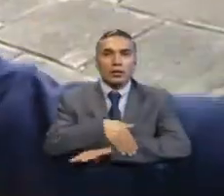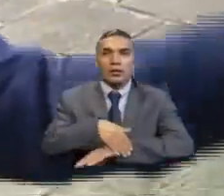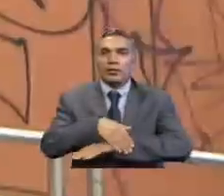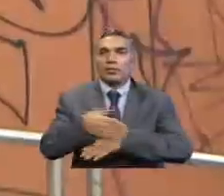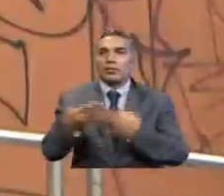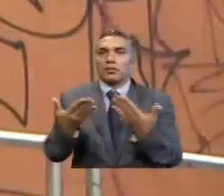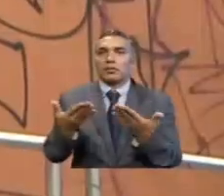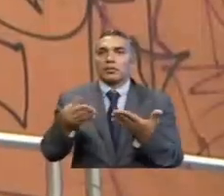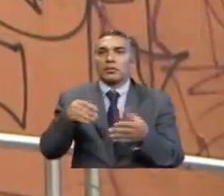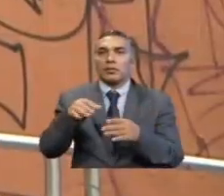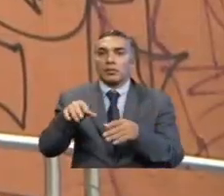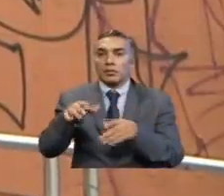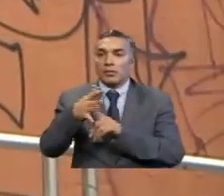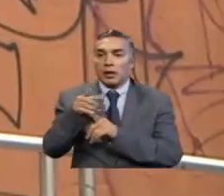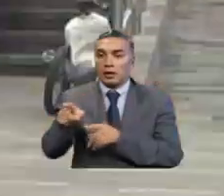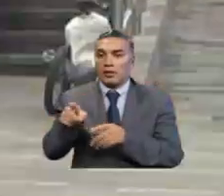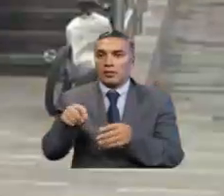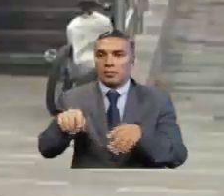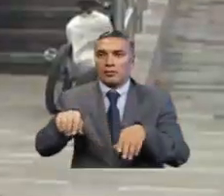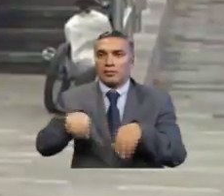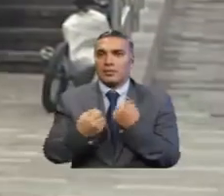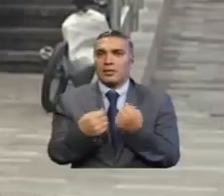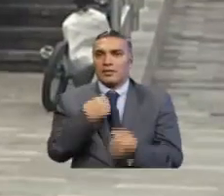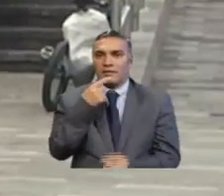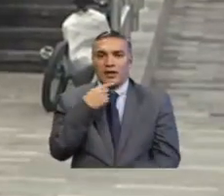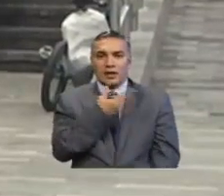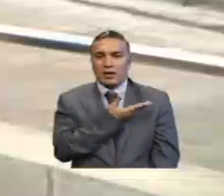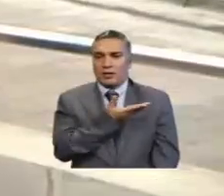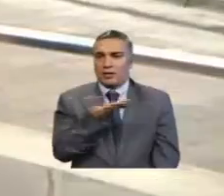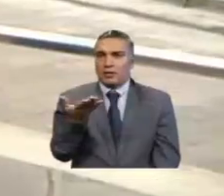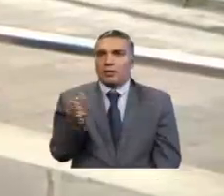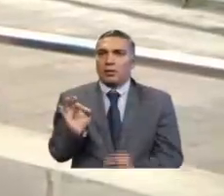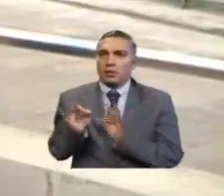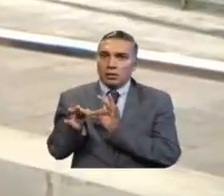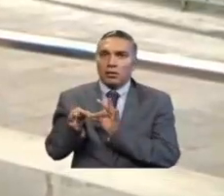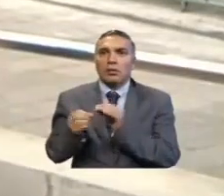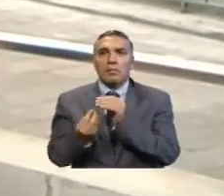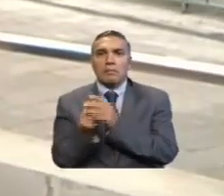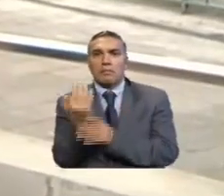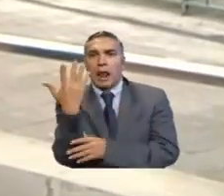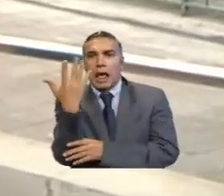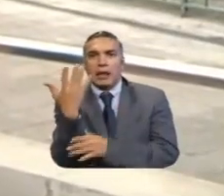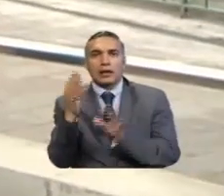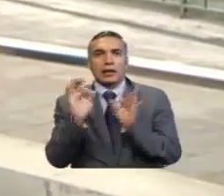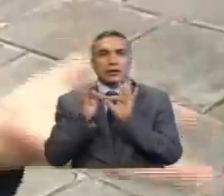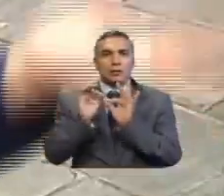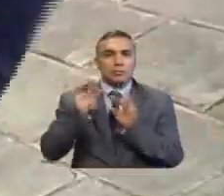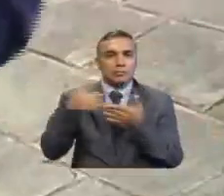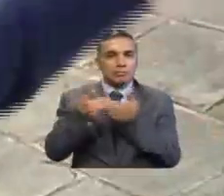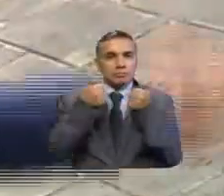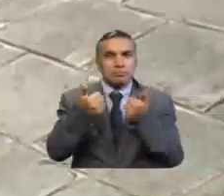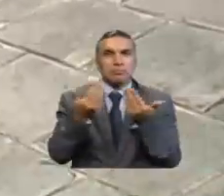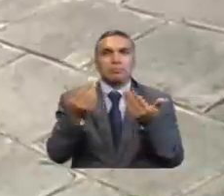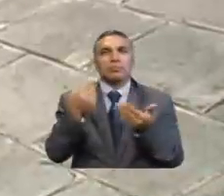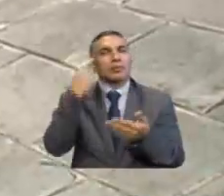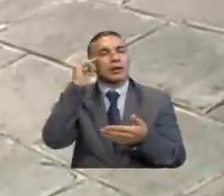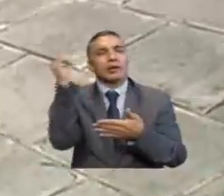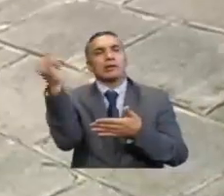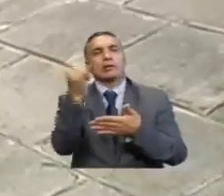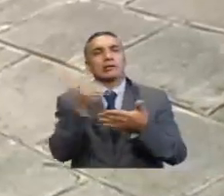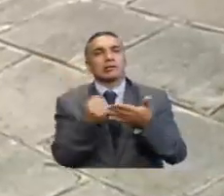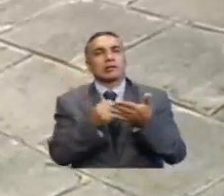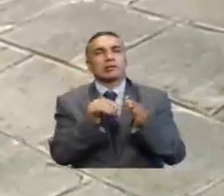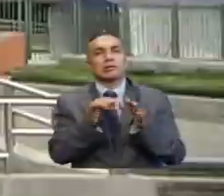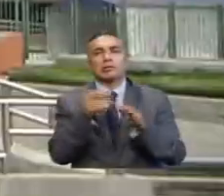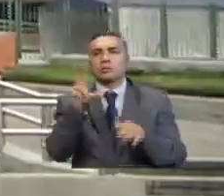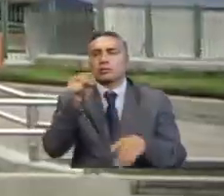de esta misma plaza que deja mucho que desear. Que amplíe, que hagan jardines, mantengan bien la vegetación, en vez de hacer un mural, que no